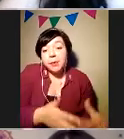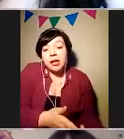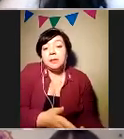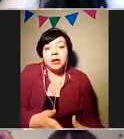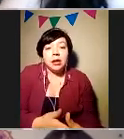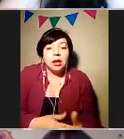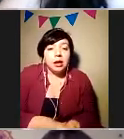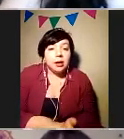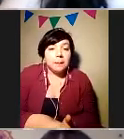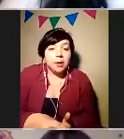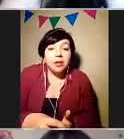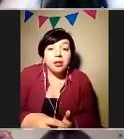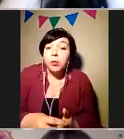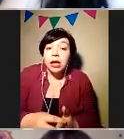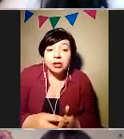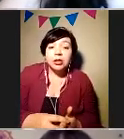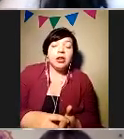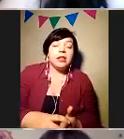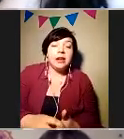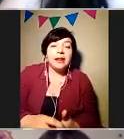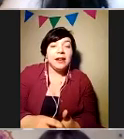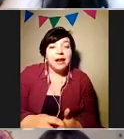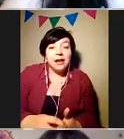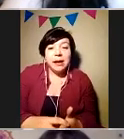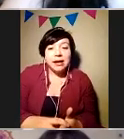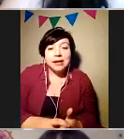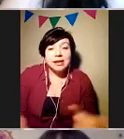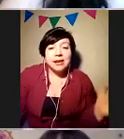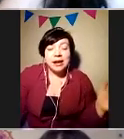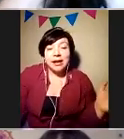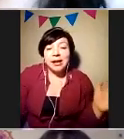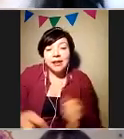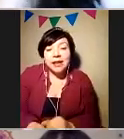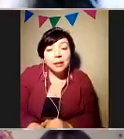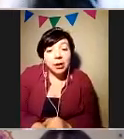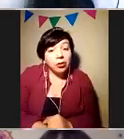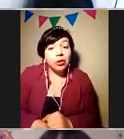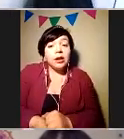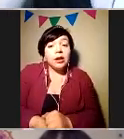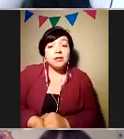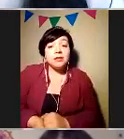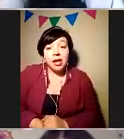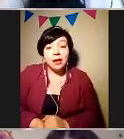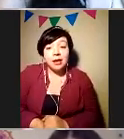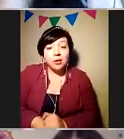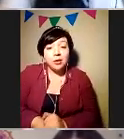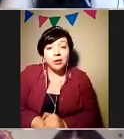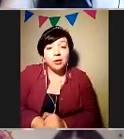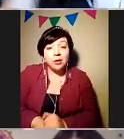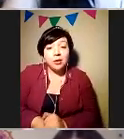hay proveedores de productos, los medios de comunicación, que hoy en día ya además se alían y van de la mano con las redes sociales y